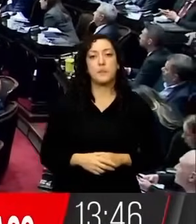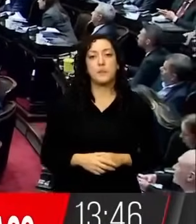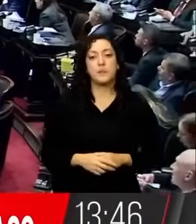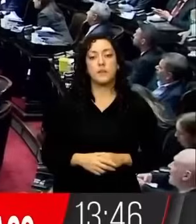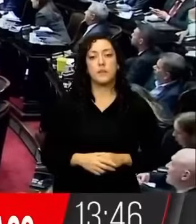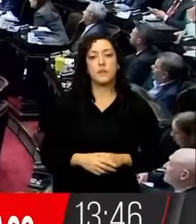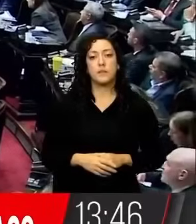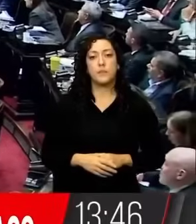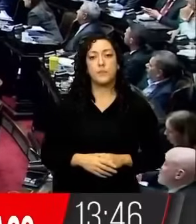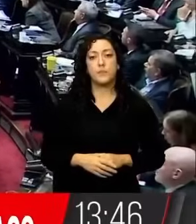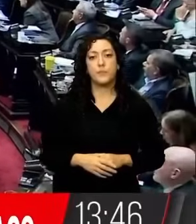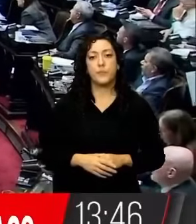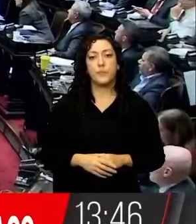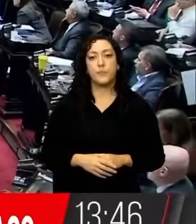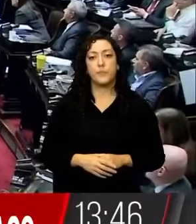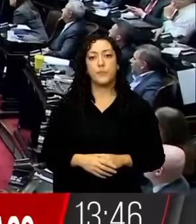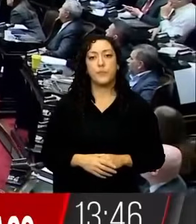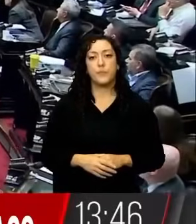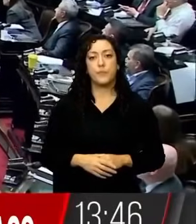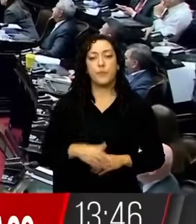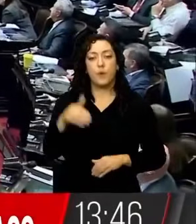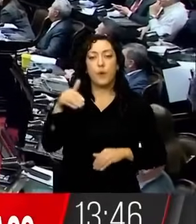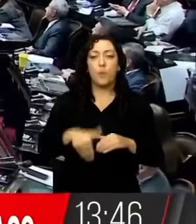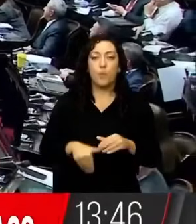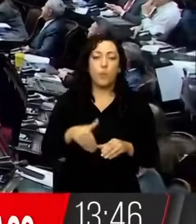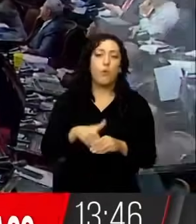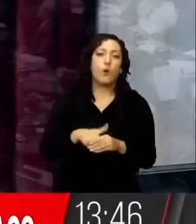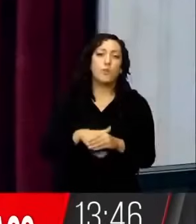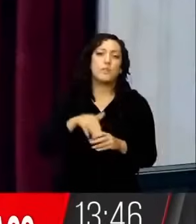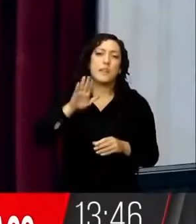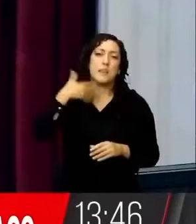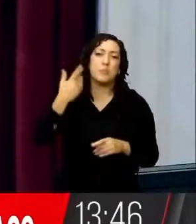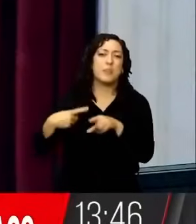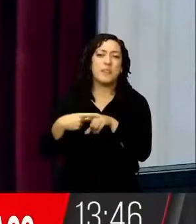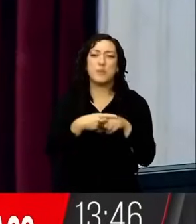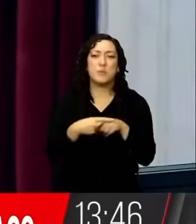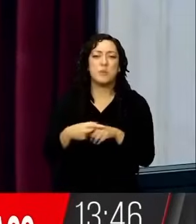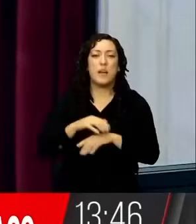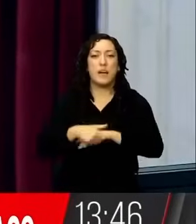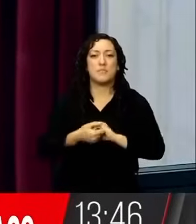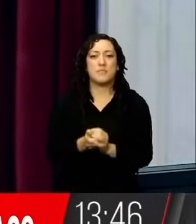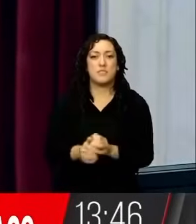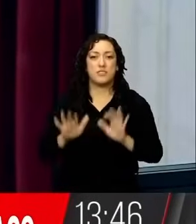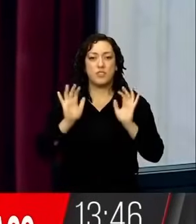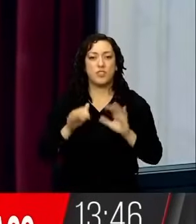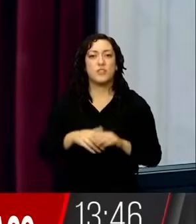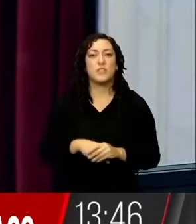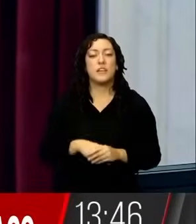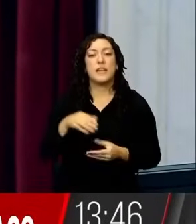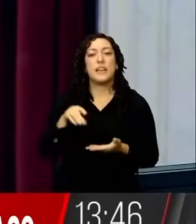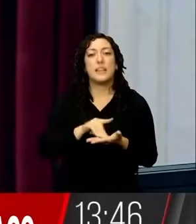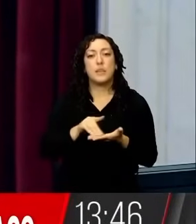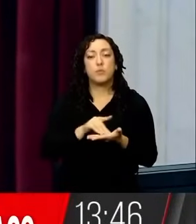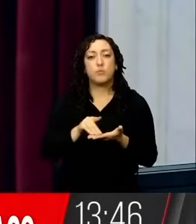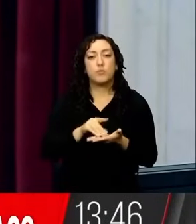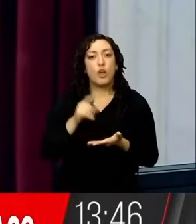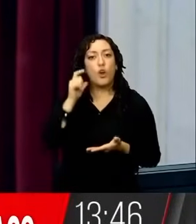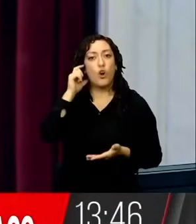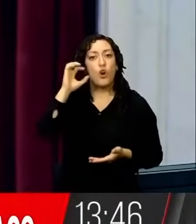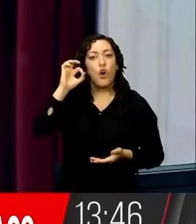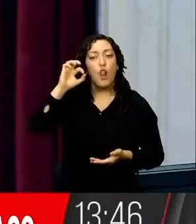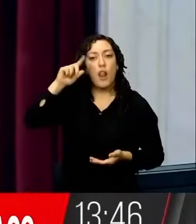José Glinski. Vote, diputado, después discutimos. Abstención, vamos. Diputado Daniel